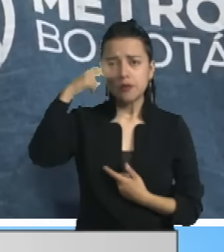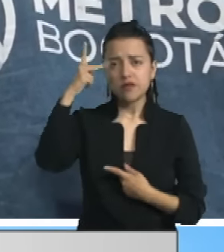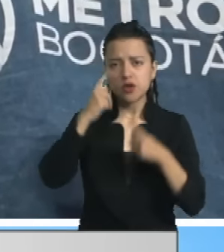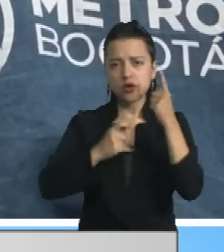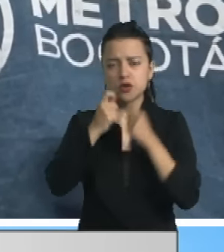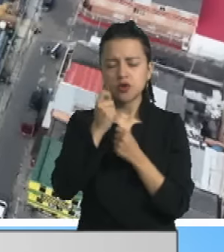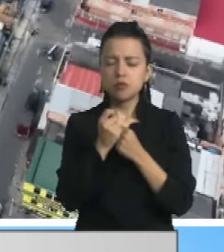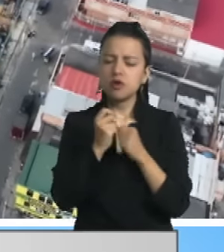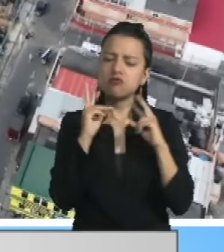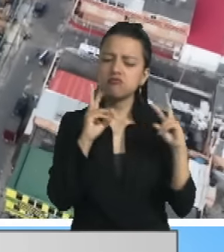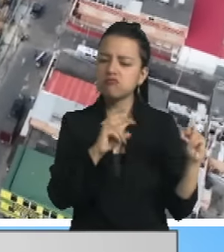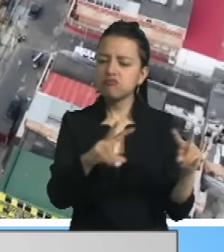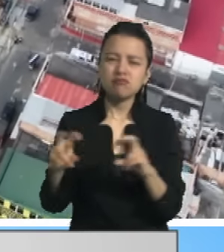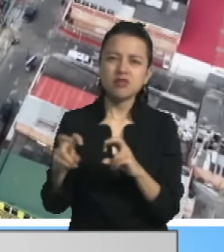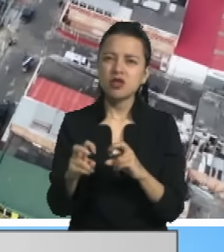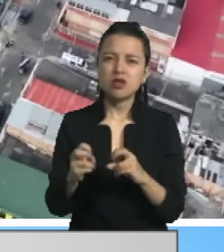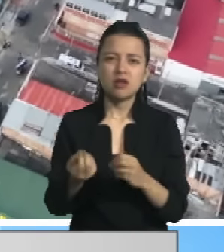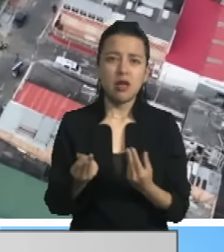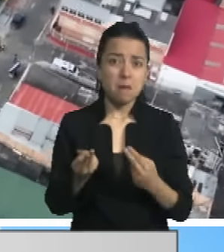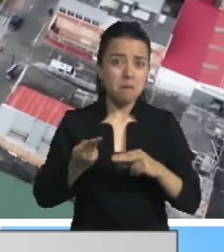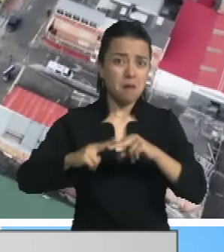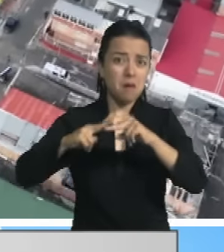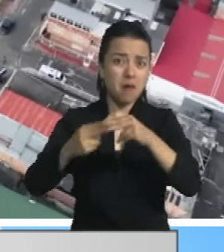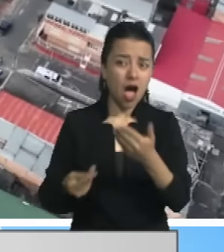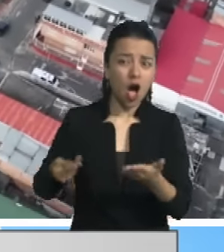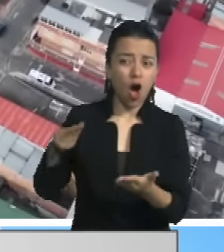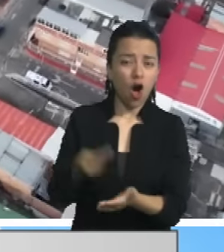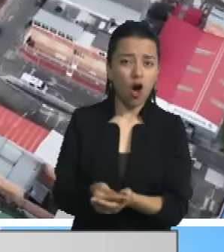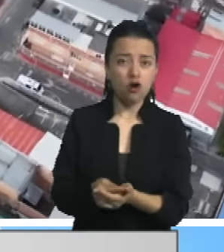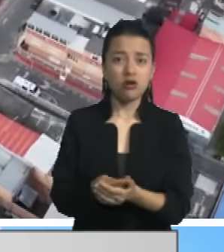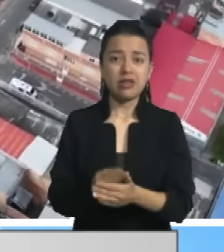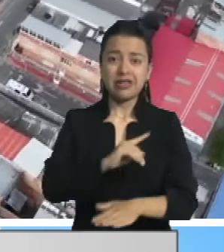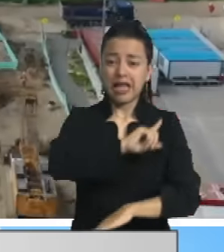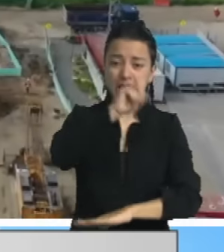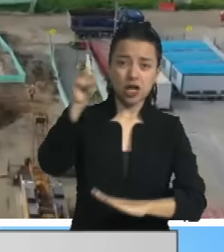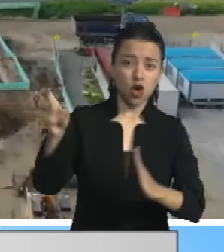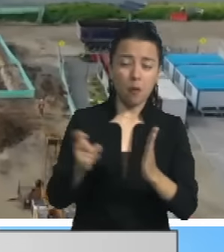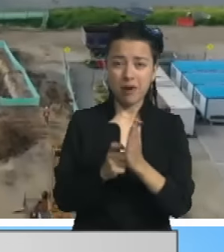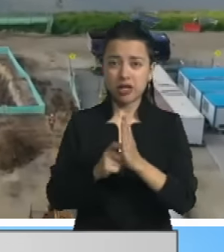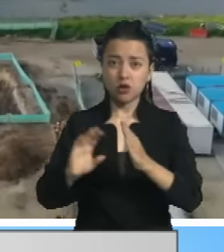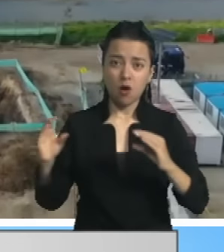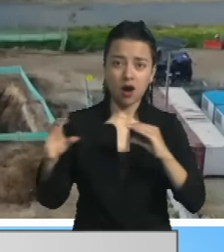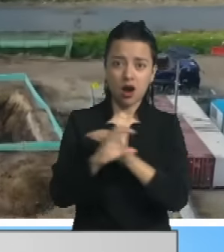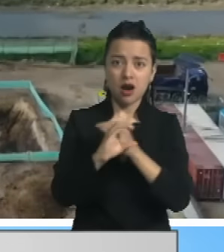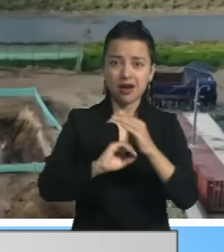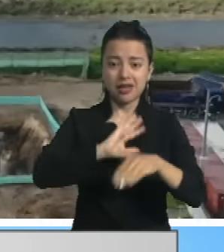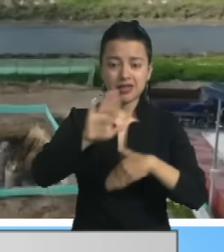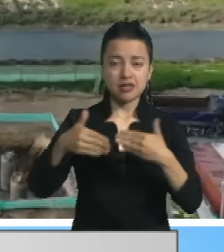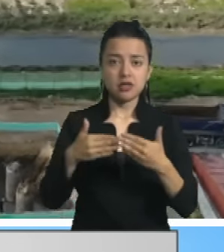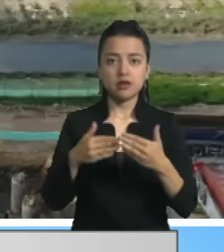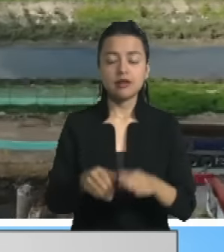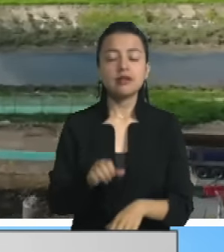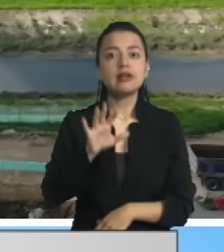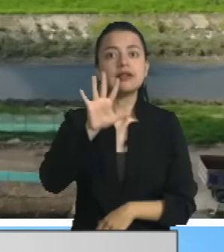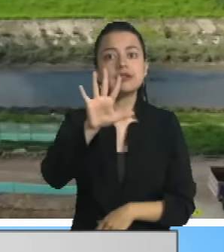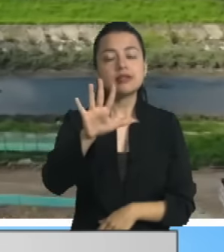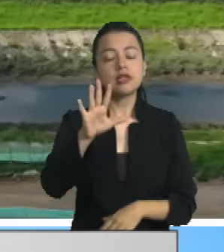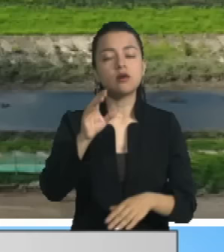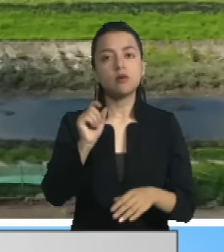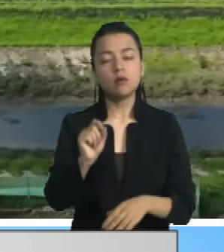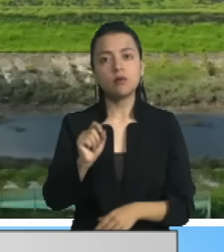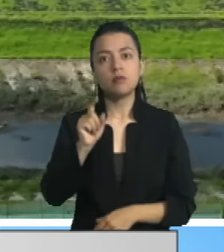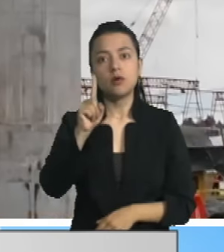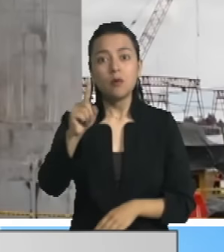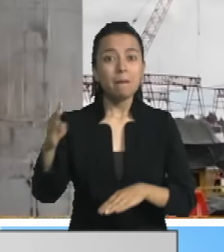cuánto le puede costar a la ciudad de Bogotá el cierre definitivo Durante un año 5,1 billón de pesos y eso hay que